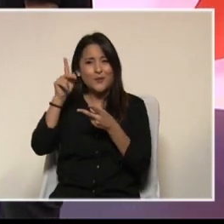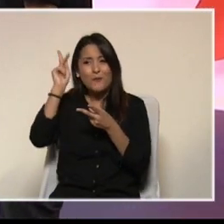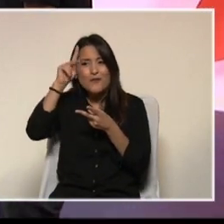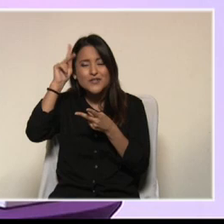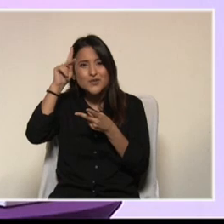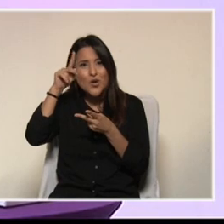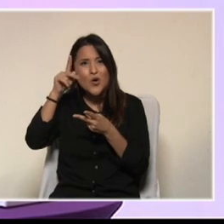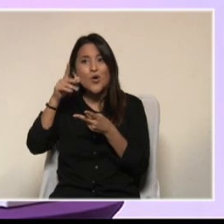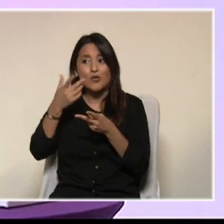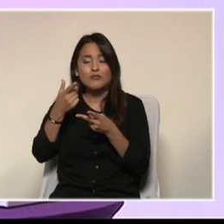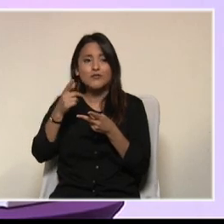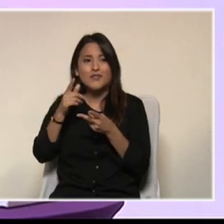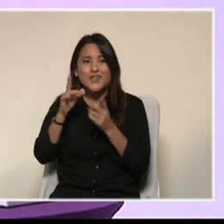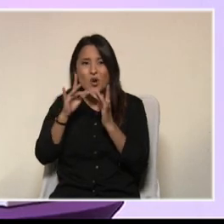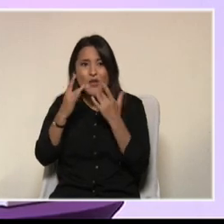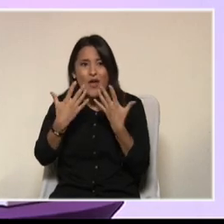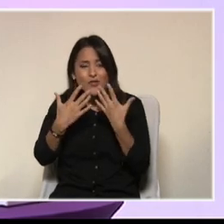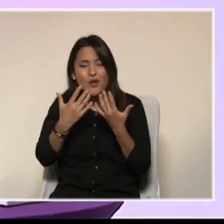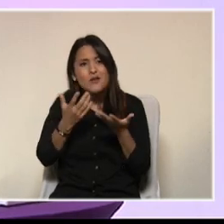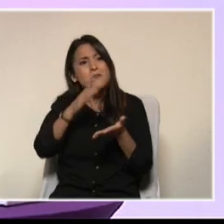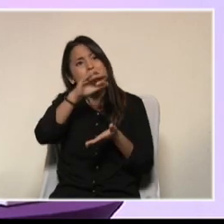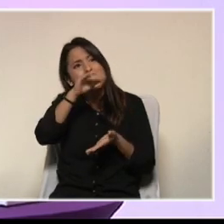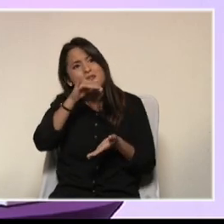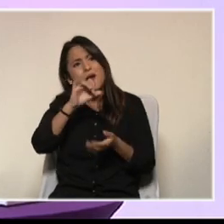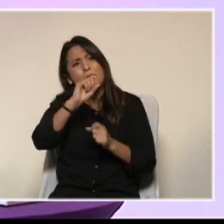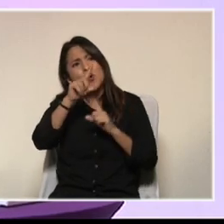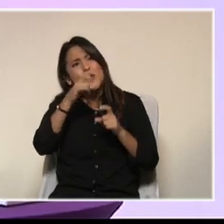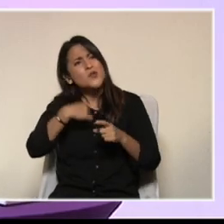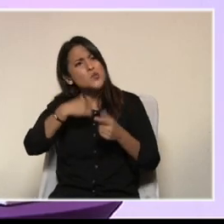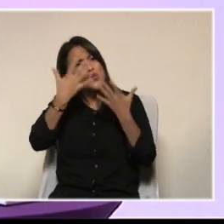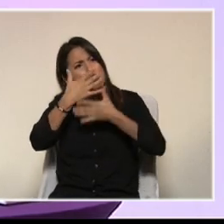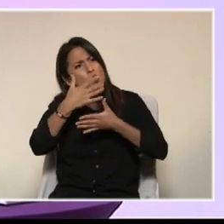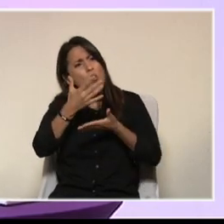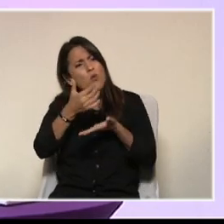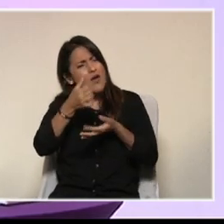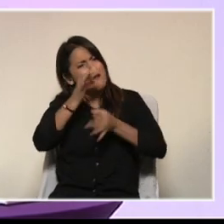formación es fundamental. Eso nos va a permitir